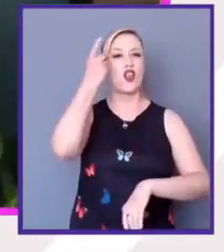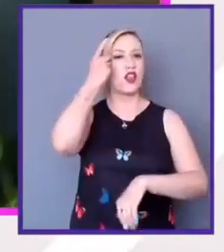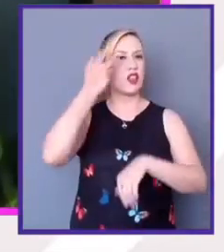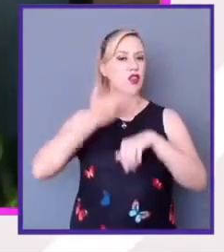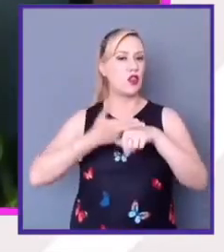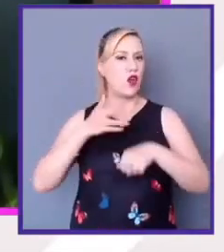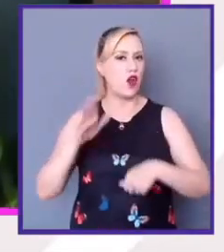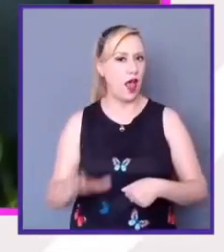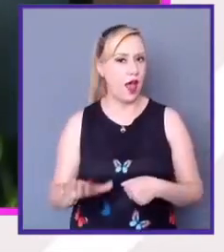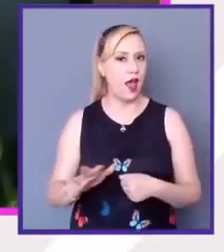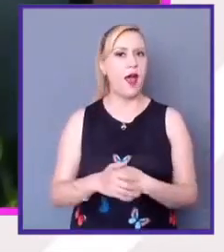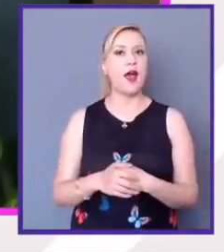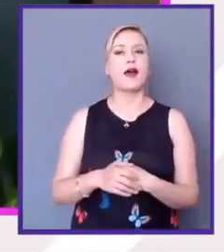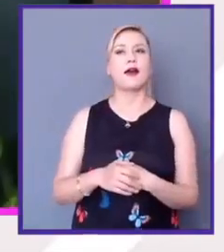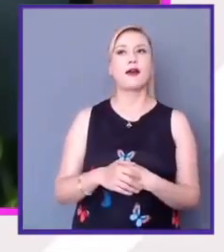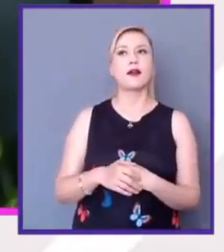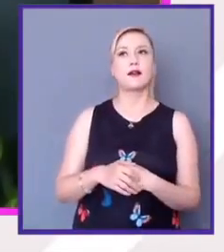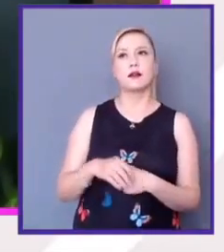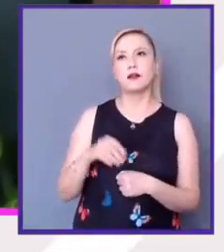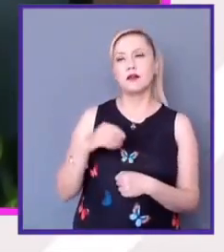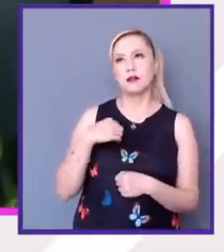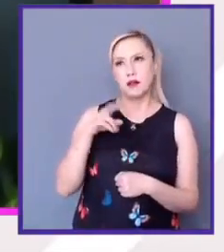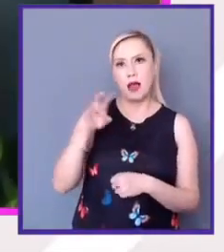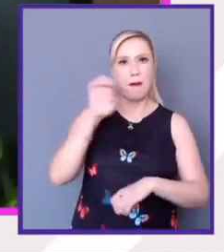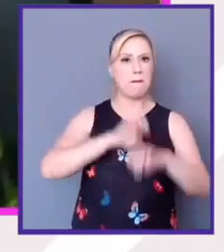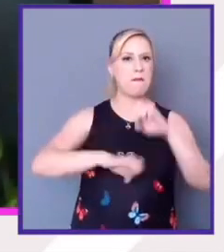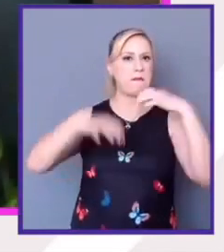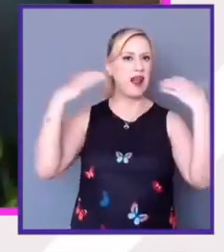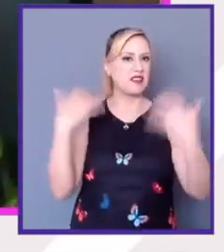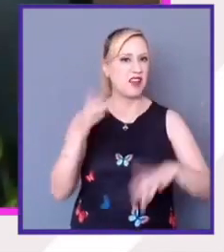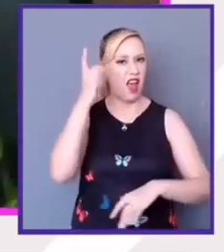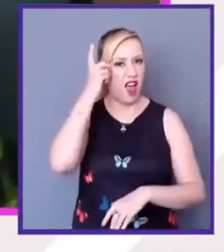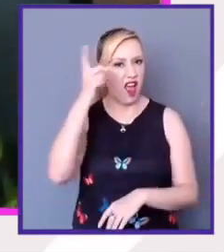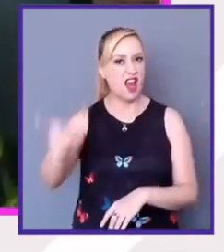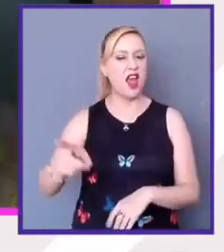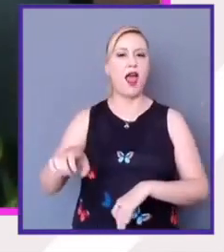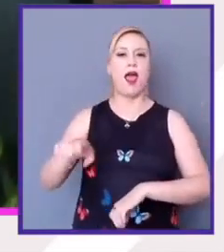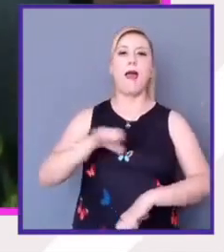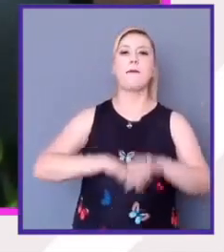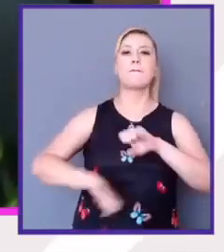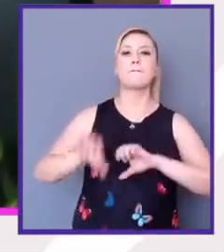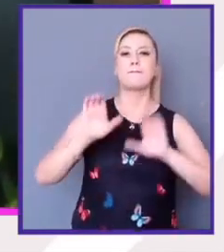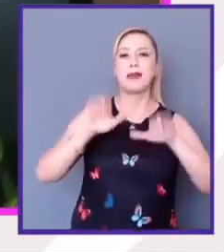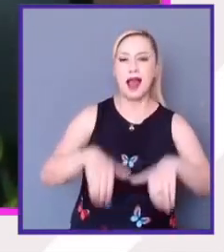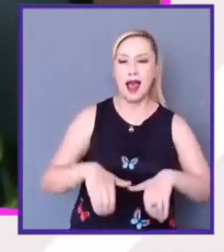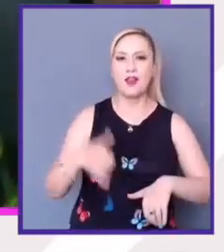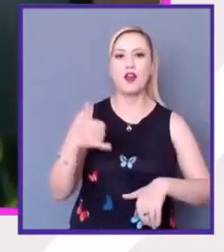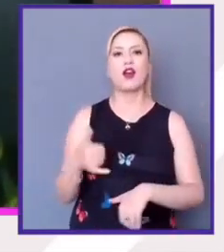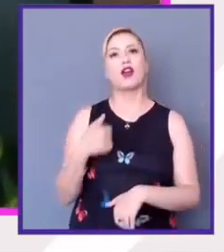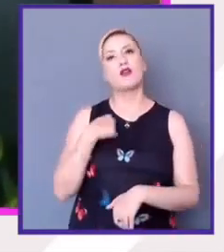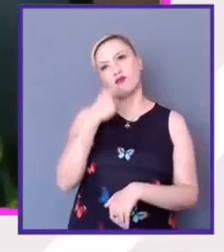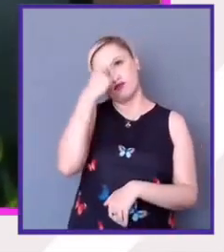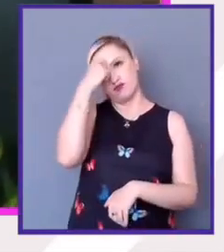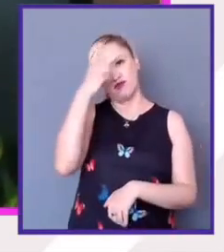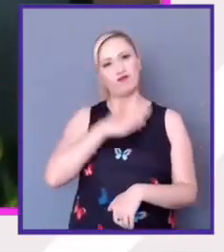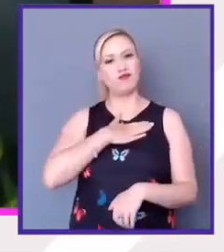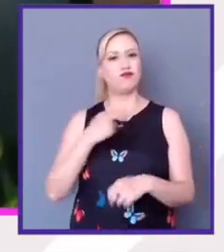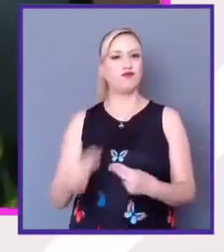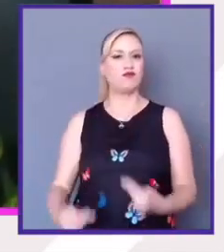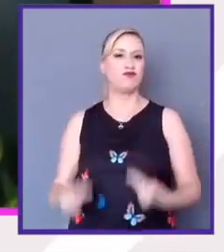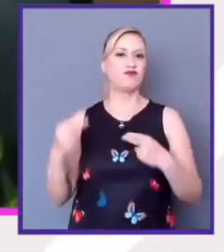también lo desagregué en género, empresaria, empleado y emprendedor. Todos estos conceptos los busqué unos minutos antes de